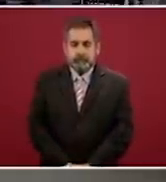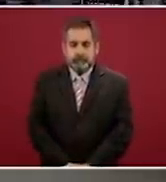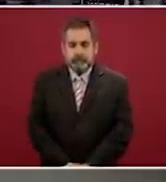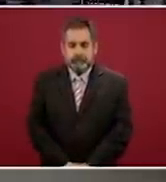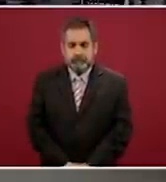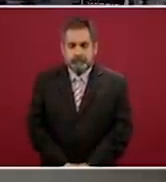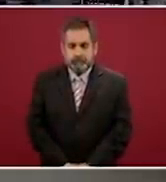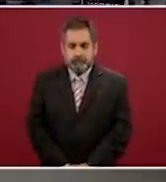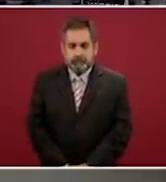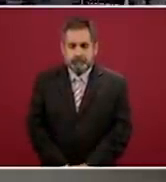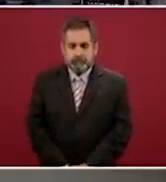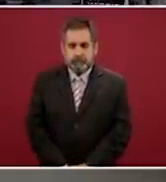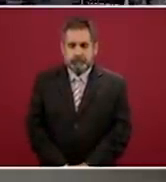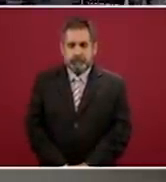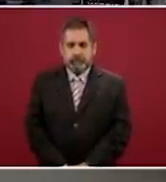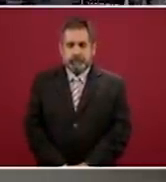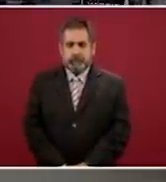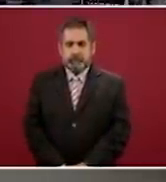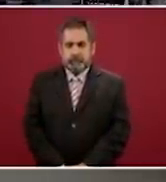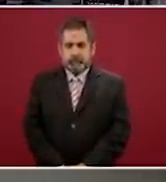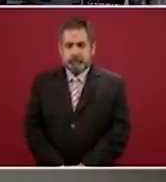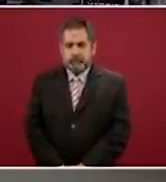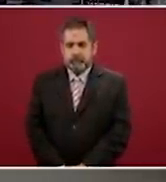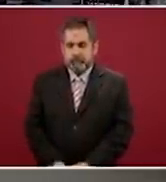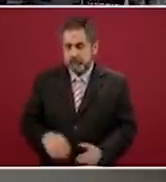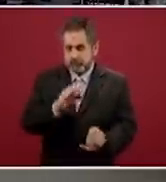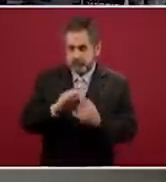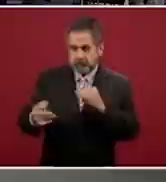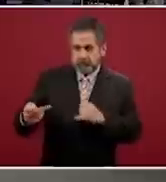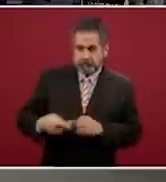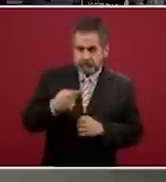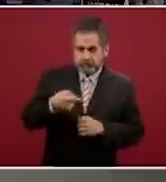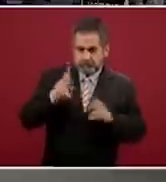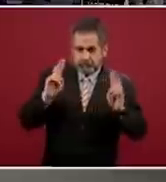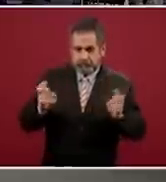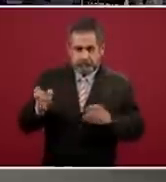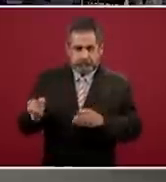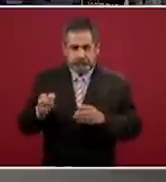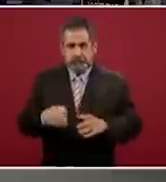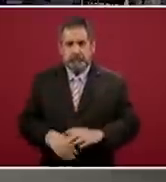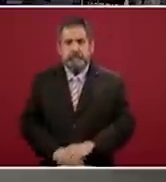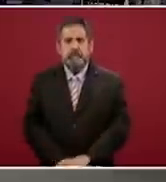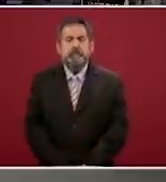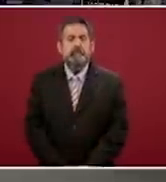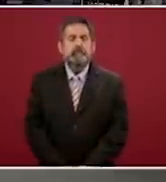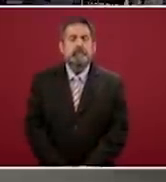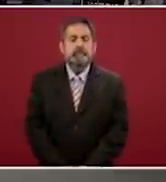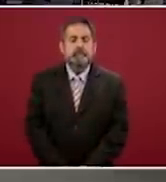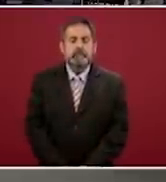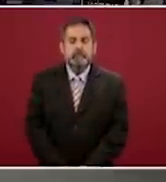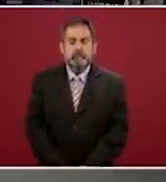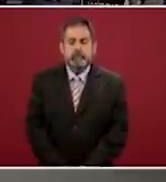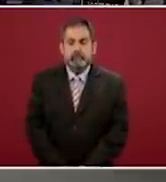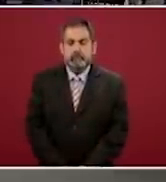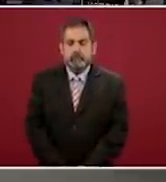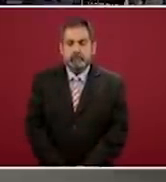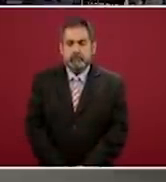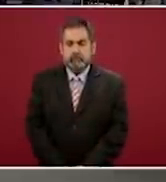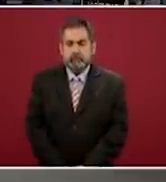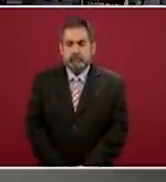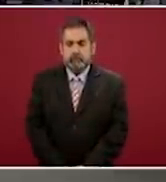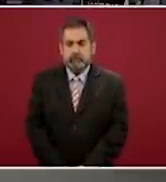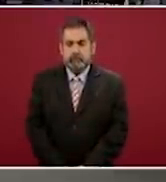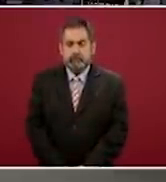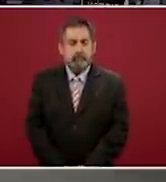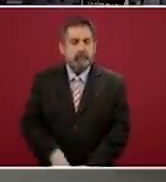Y ahí le dejamos. Correcto. Elú, la última pregunta sobre el tema y ya pasan a otros temas. Perdón, no, una mujer, eran